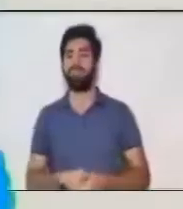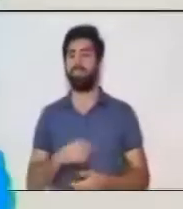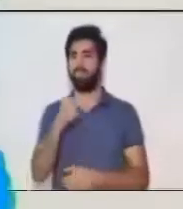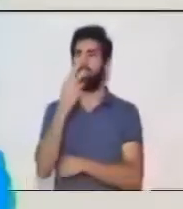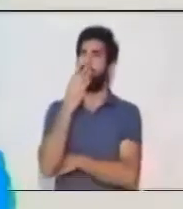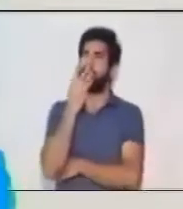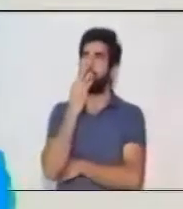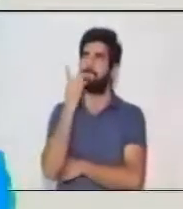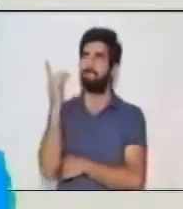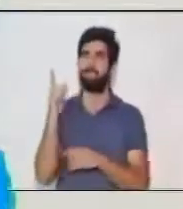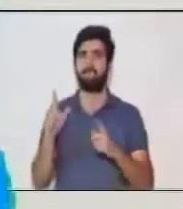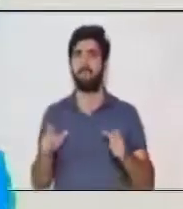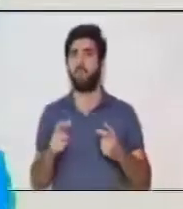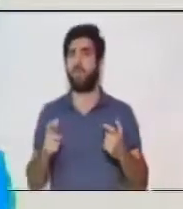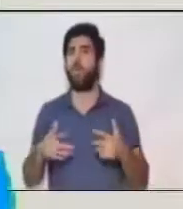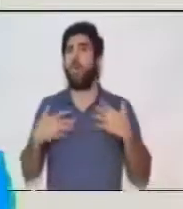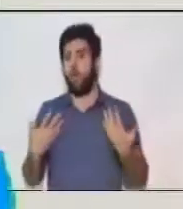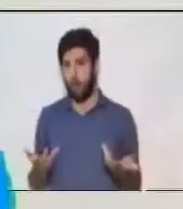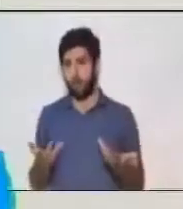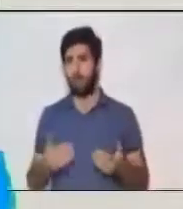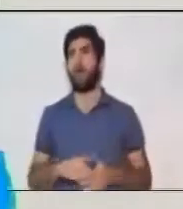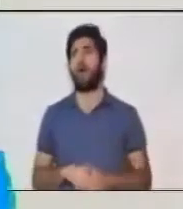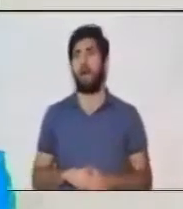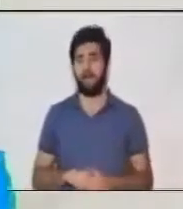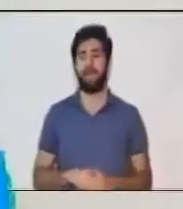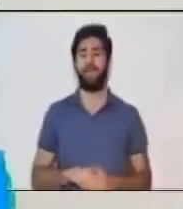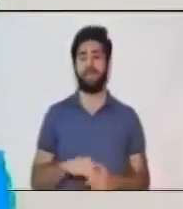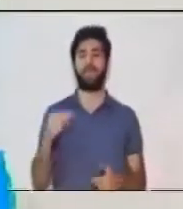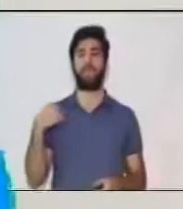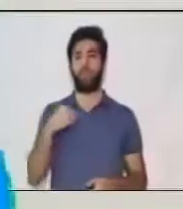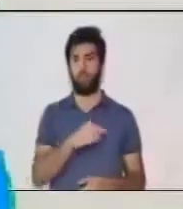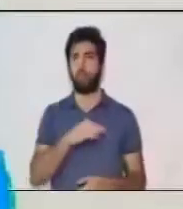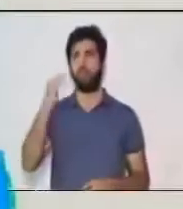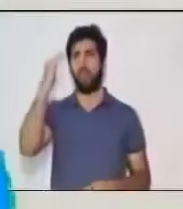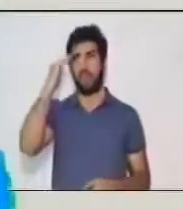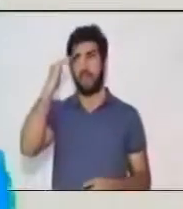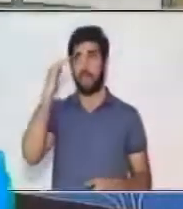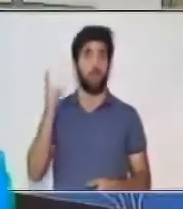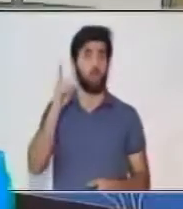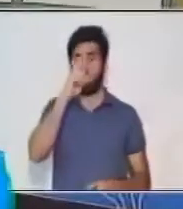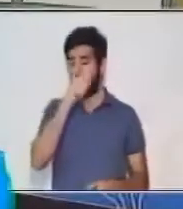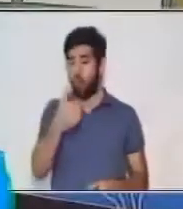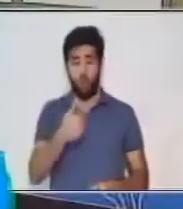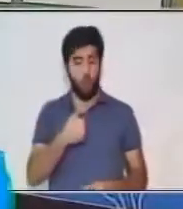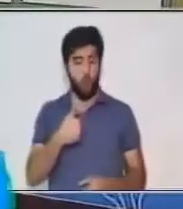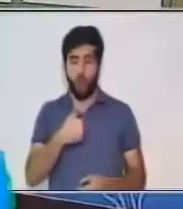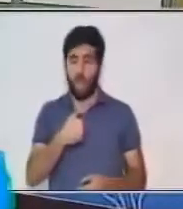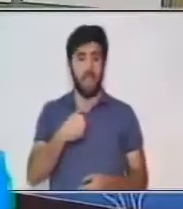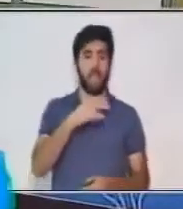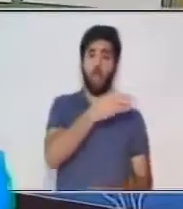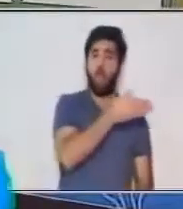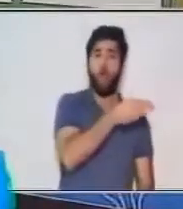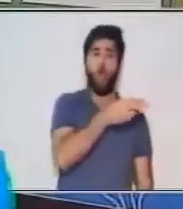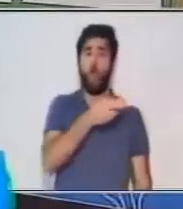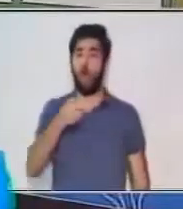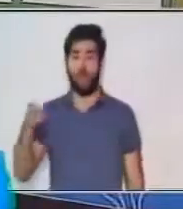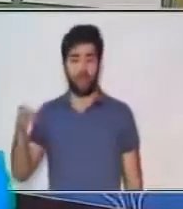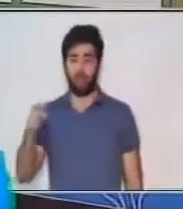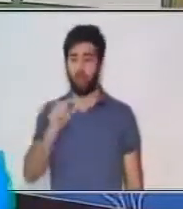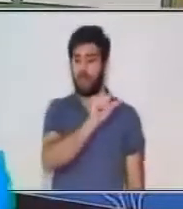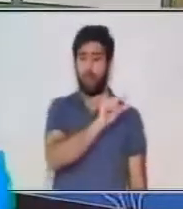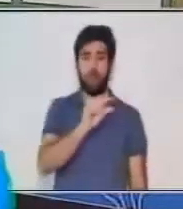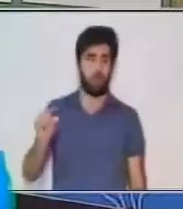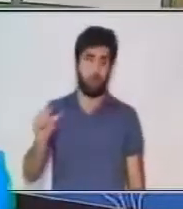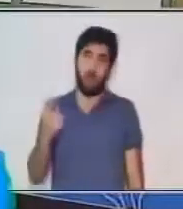Entonces, aquí sabemos que no tenemos asíntota horizontal, ¿sí? Porque no